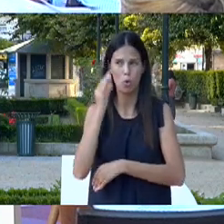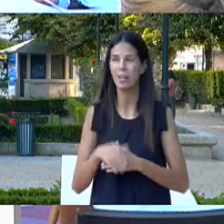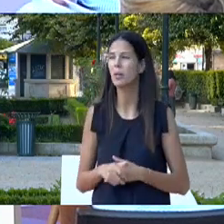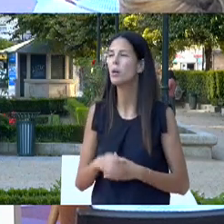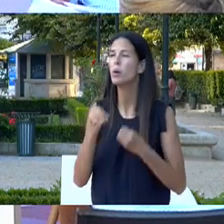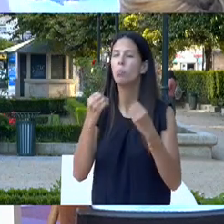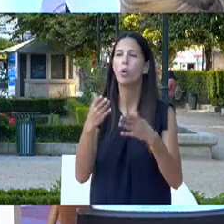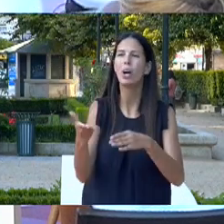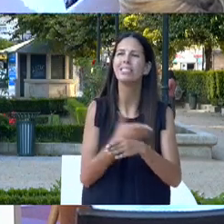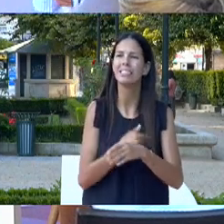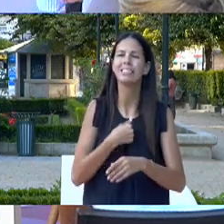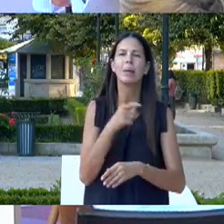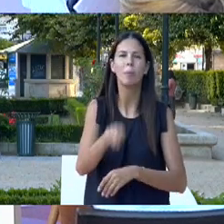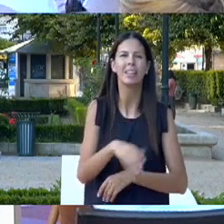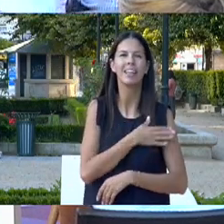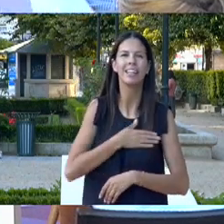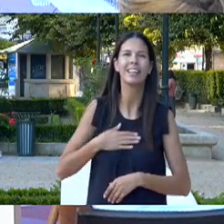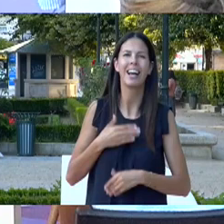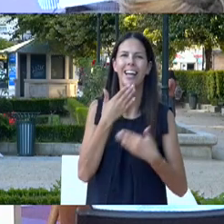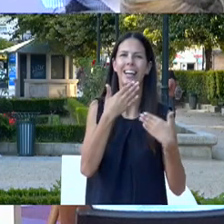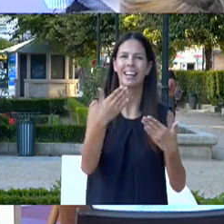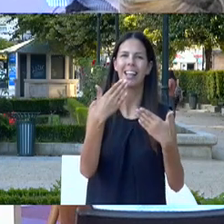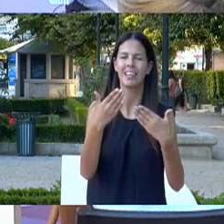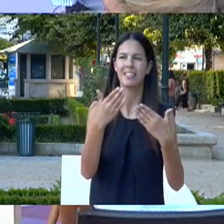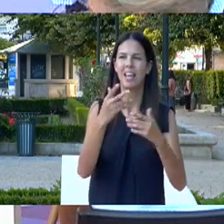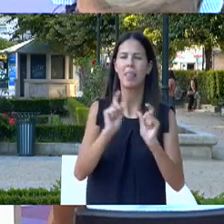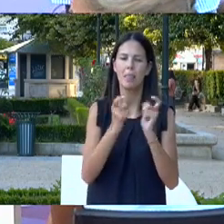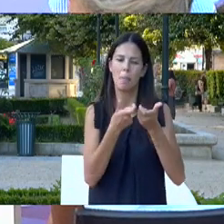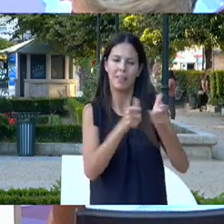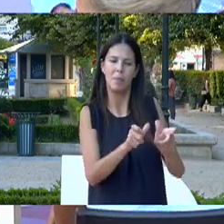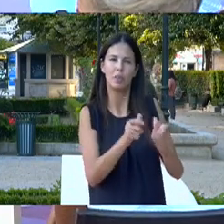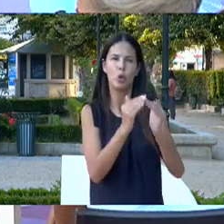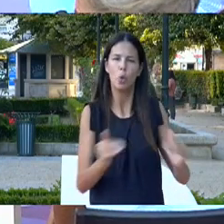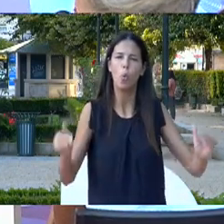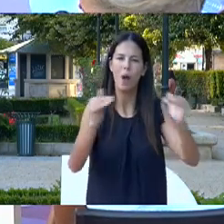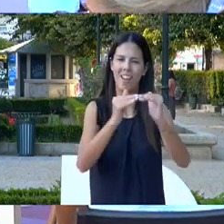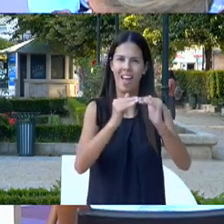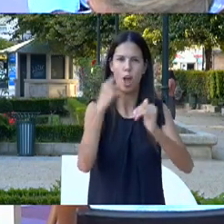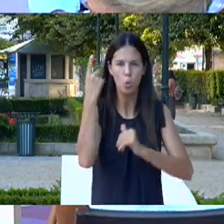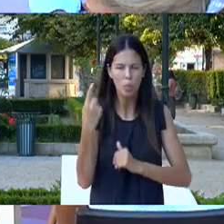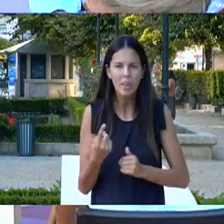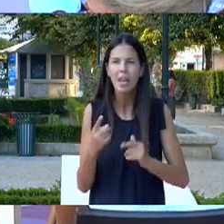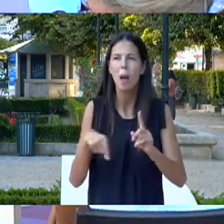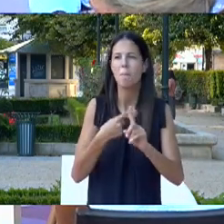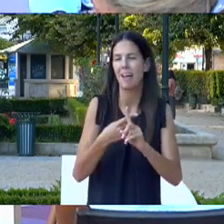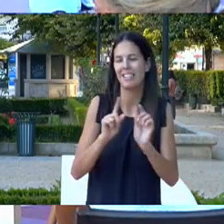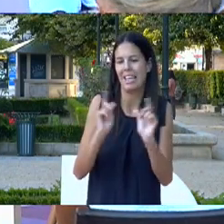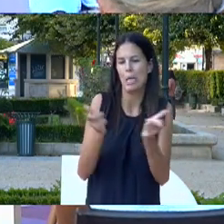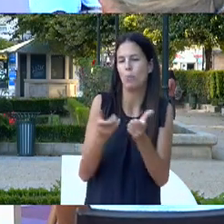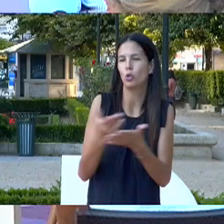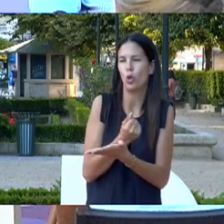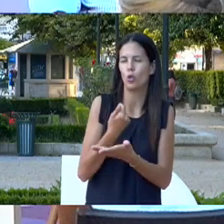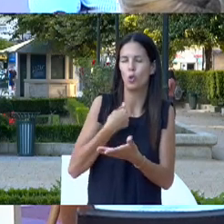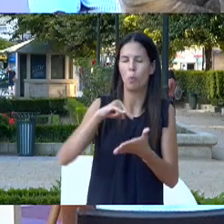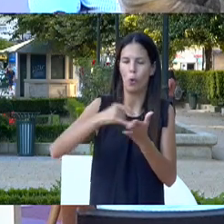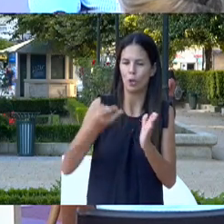nada, yo también quería agradecer al Departamento de Igualdad de Lucía, a toda a equipa que me incluíse neste proxecto